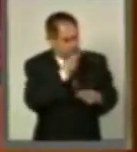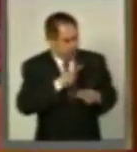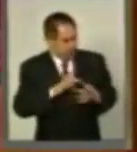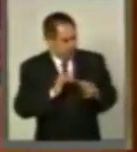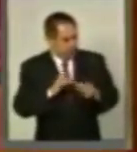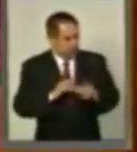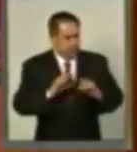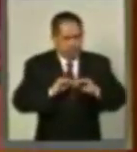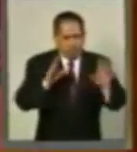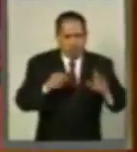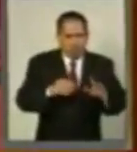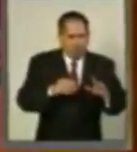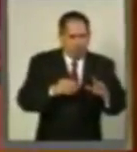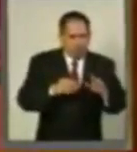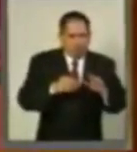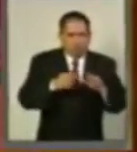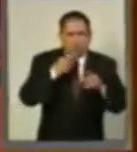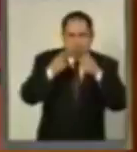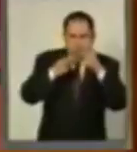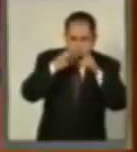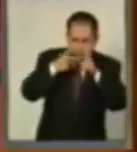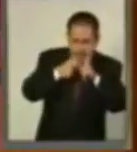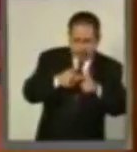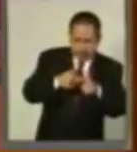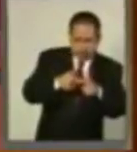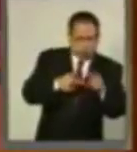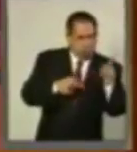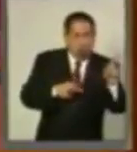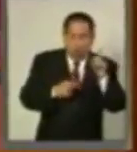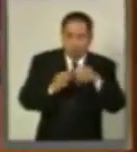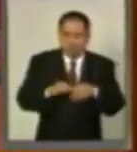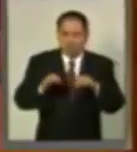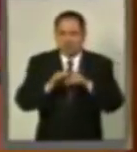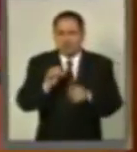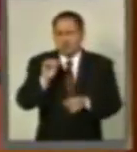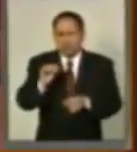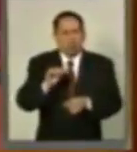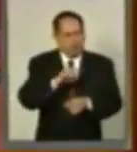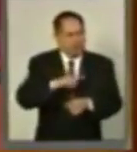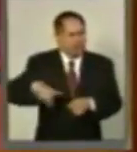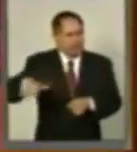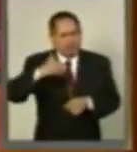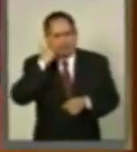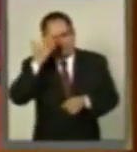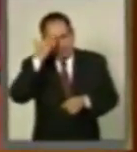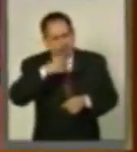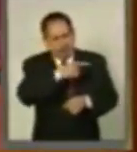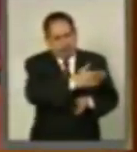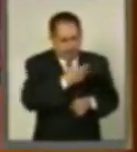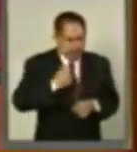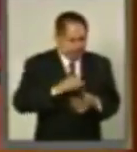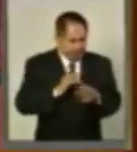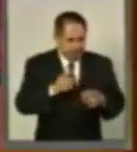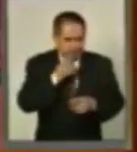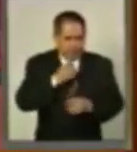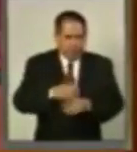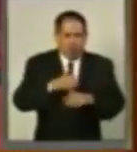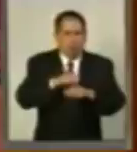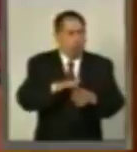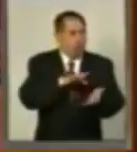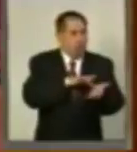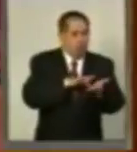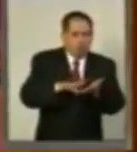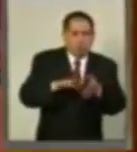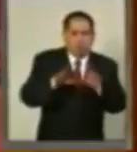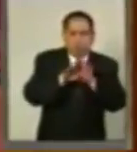pudiera también continuar hablando, porque es un punto que se ha tocado mucho y que los ciudadanos tienen que estar muy conscientes. El apoyo que